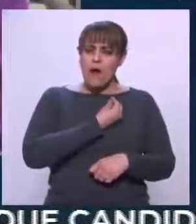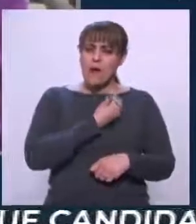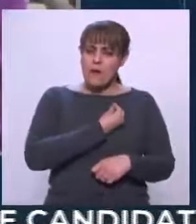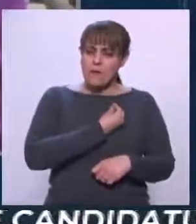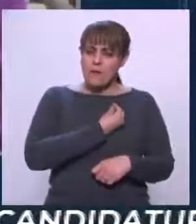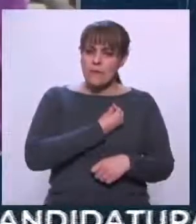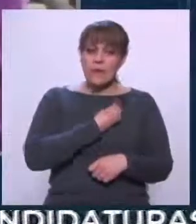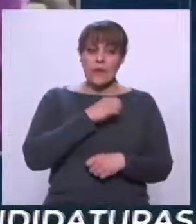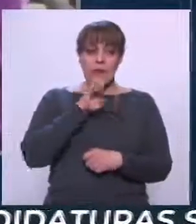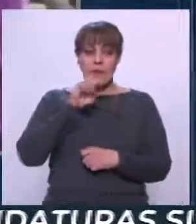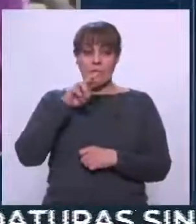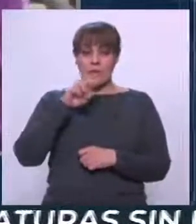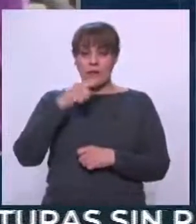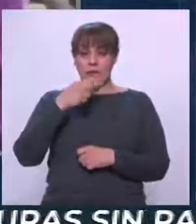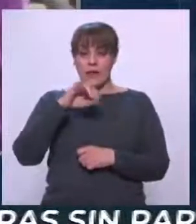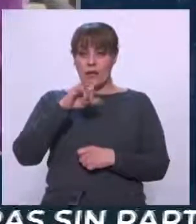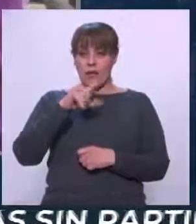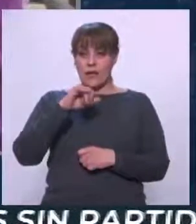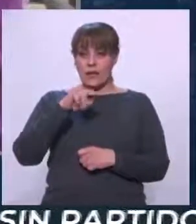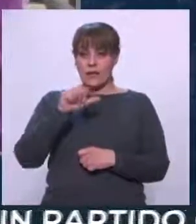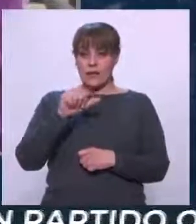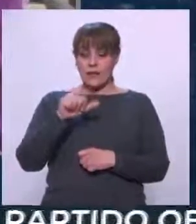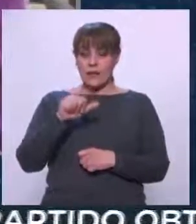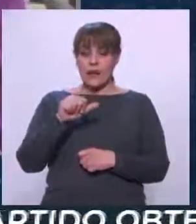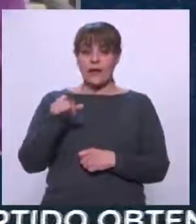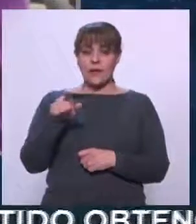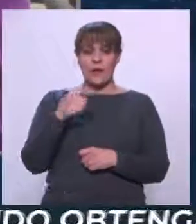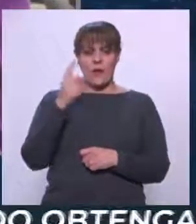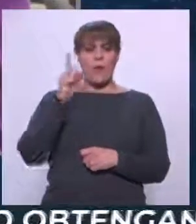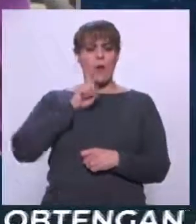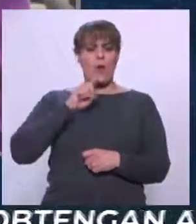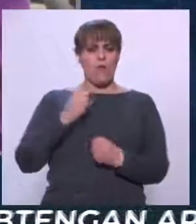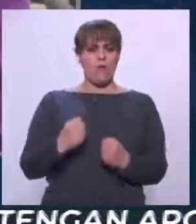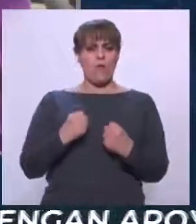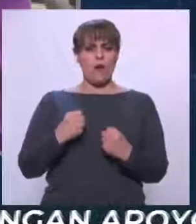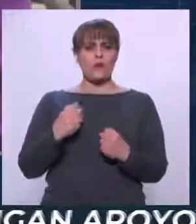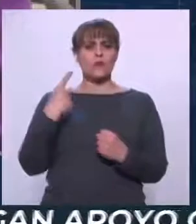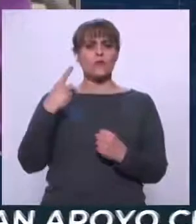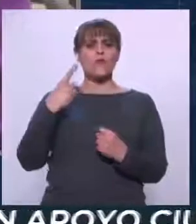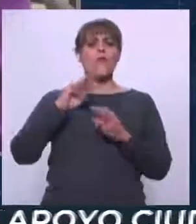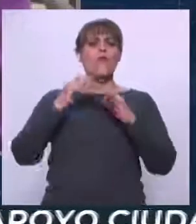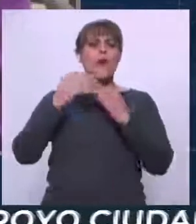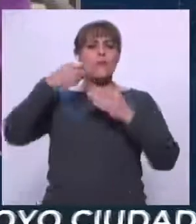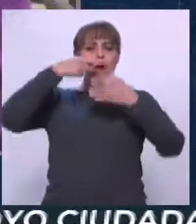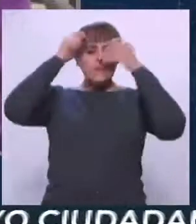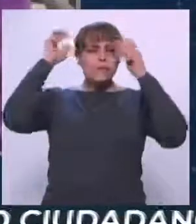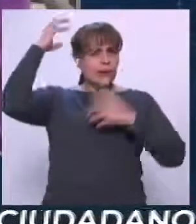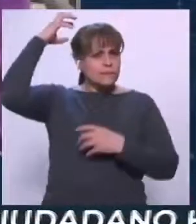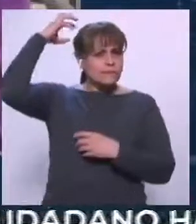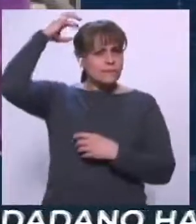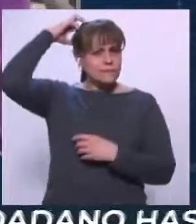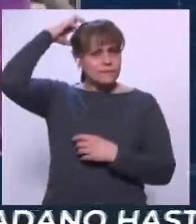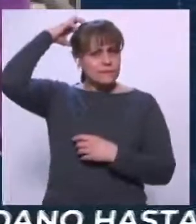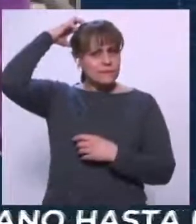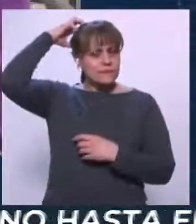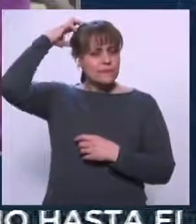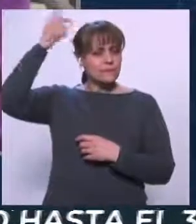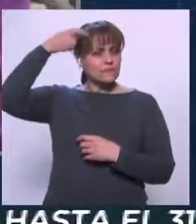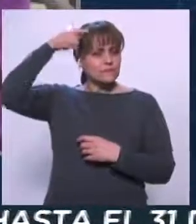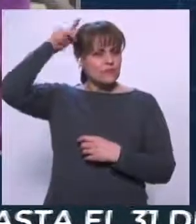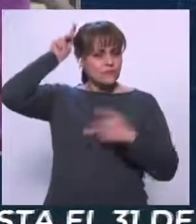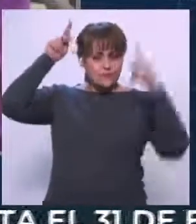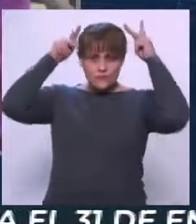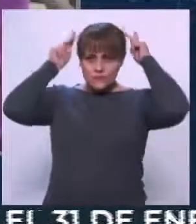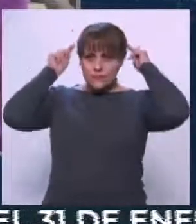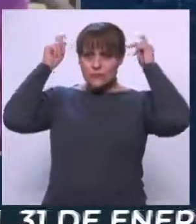mujer severa, se peinaba con un chonguito apretado. La actitud de ella a mí me